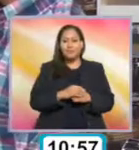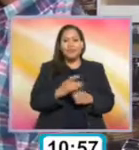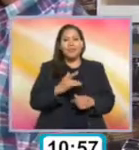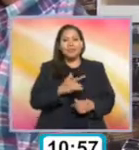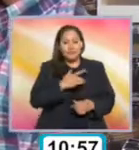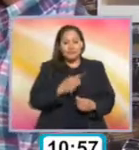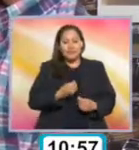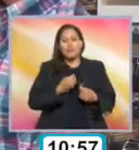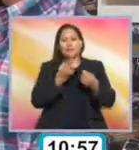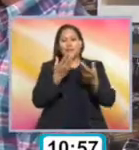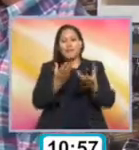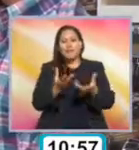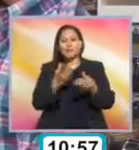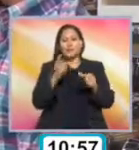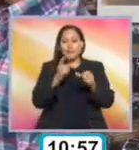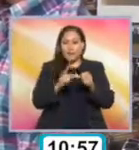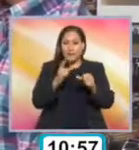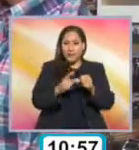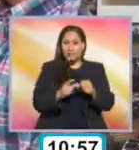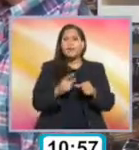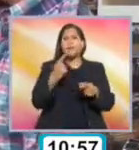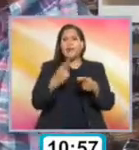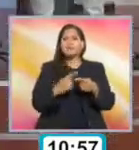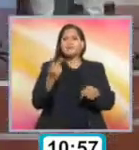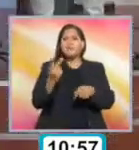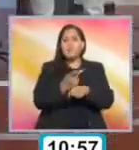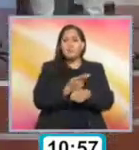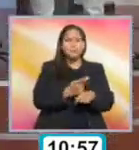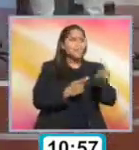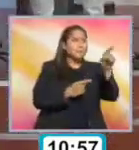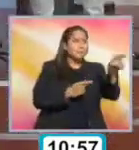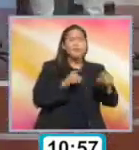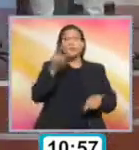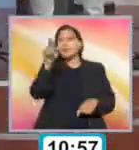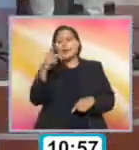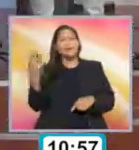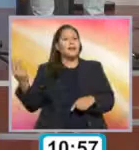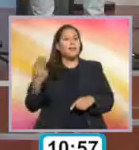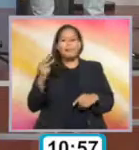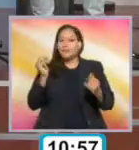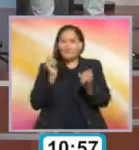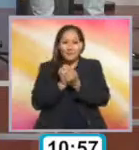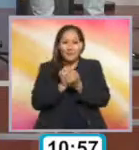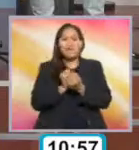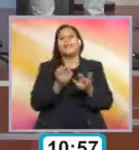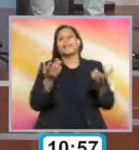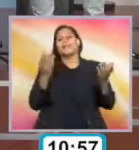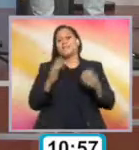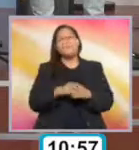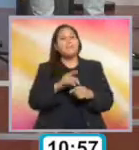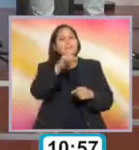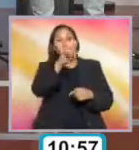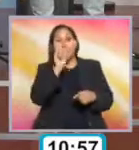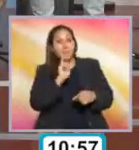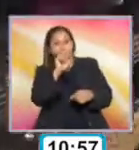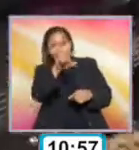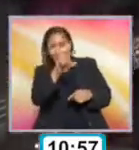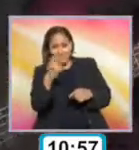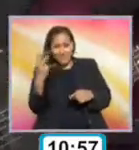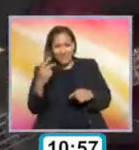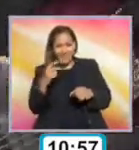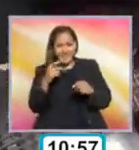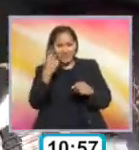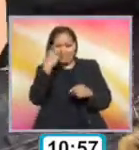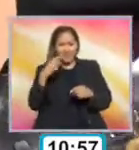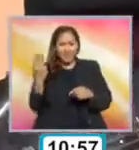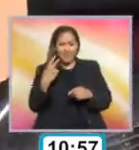sentimientos a través de una letra, ¿no? ¿A quién le pasó esto? ¿A ti o a ti? A los dos. ¡Ay, a los dos! ¿Y con la misma? Ah, no, ¿verdad? No,